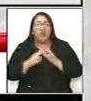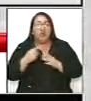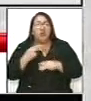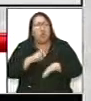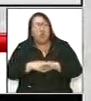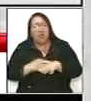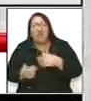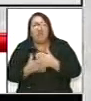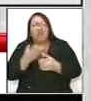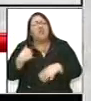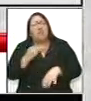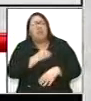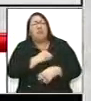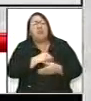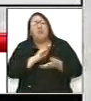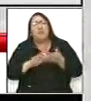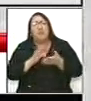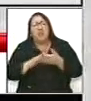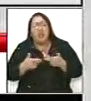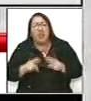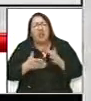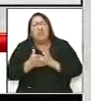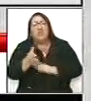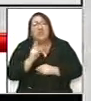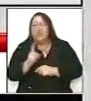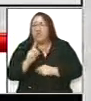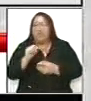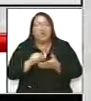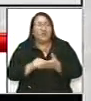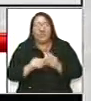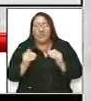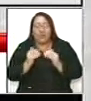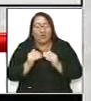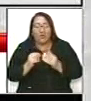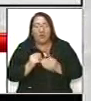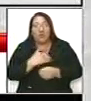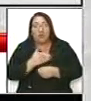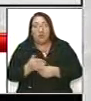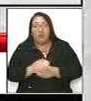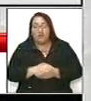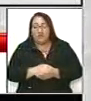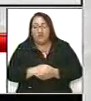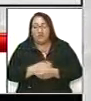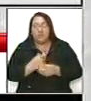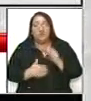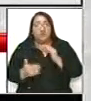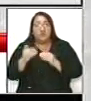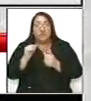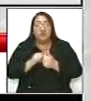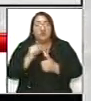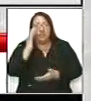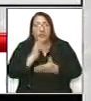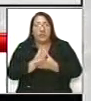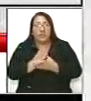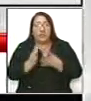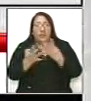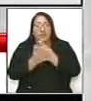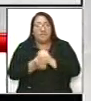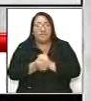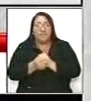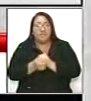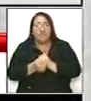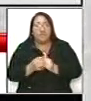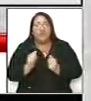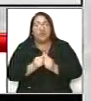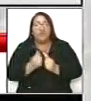común o general, que, como lo define la propia doctrina, es un beneficio que supone la condena de la pena respecto